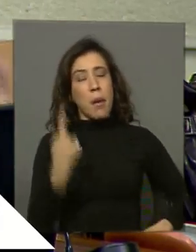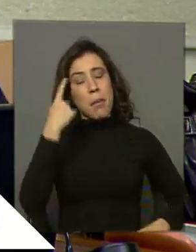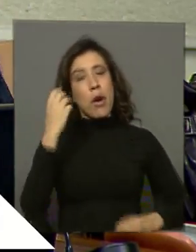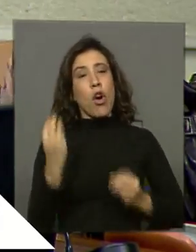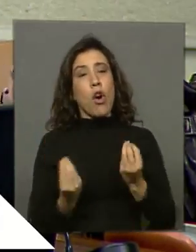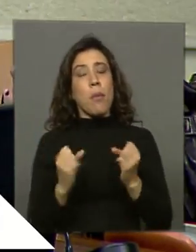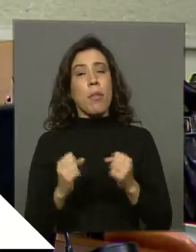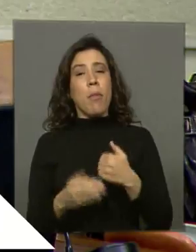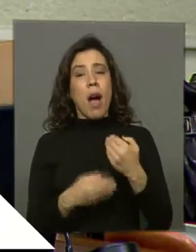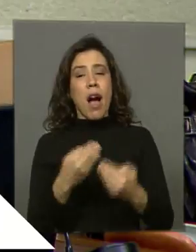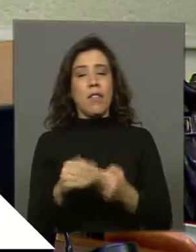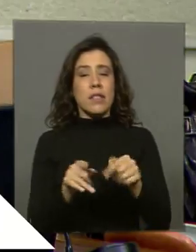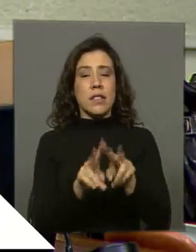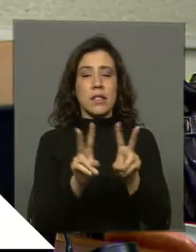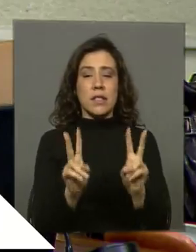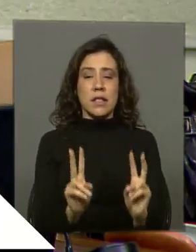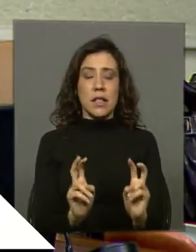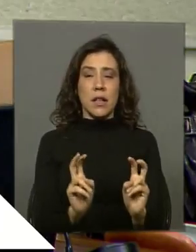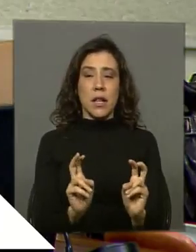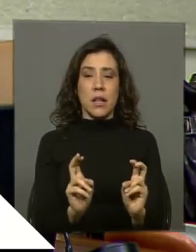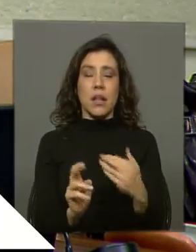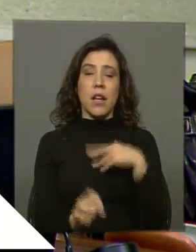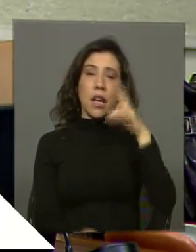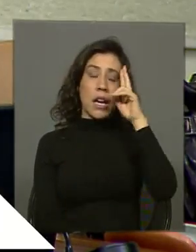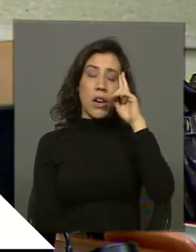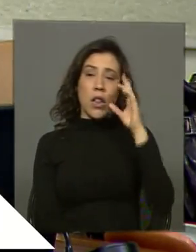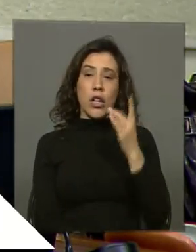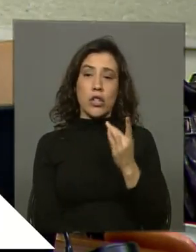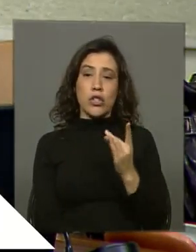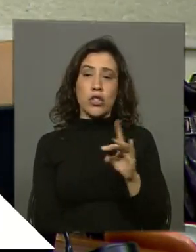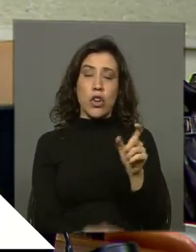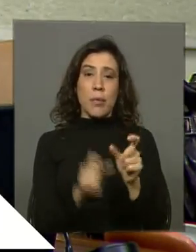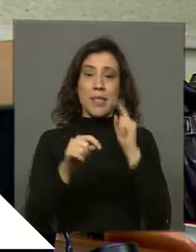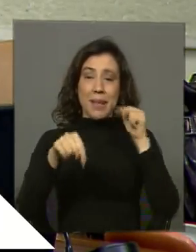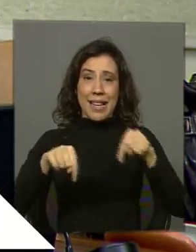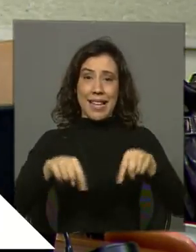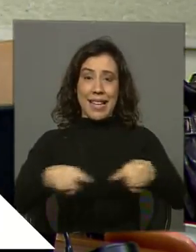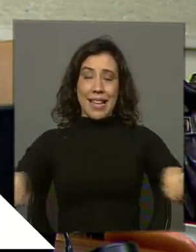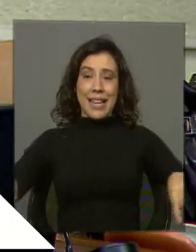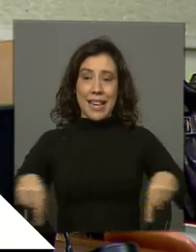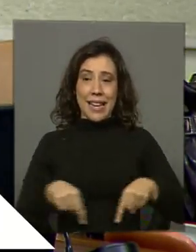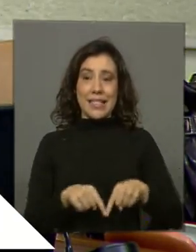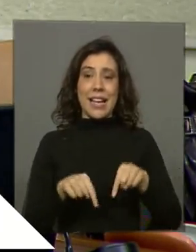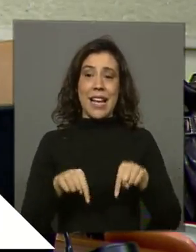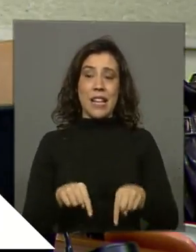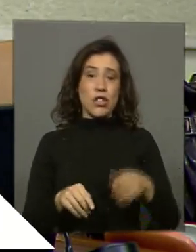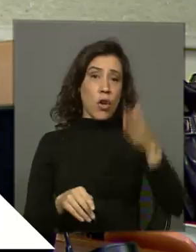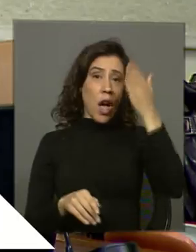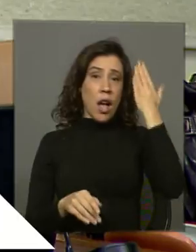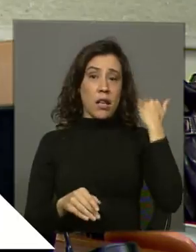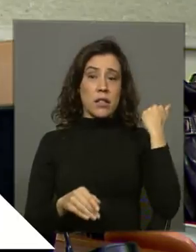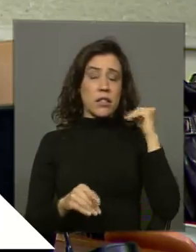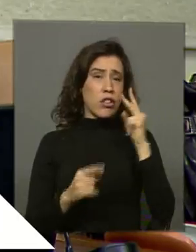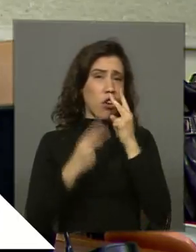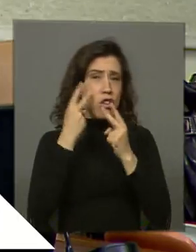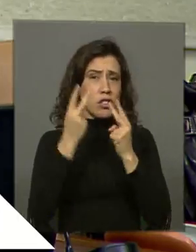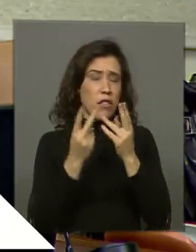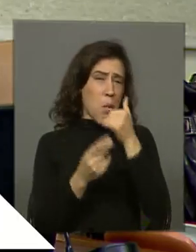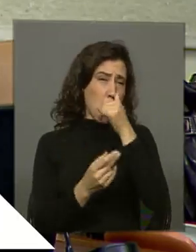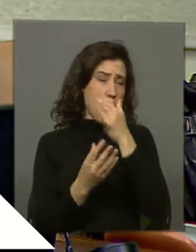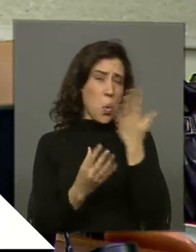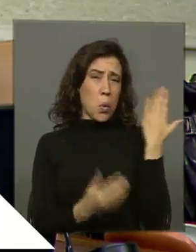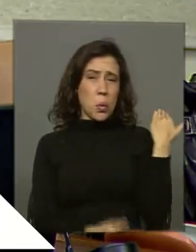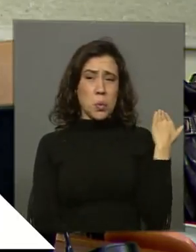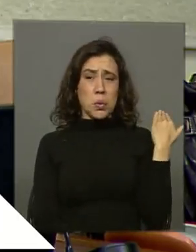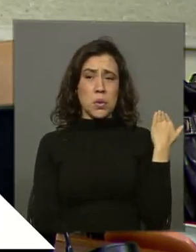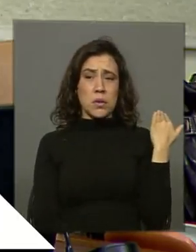avanzamos en esto? porque yo quiero recordar solo a los que estamos en esta sala que esto no se había visto hace harto tiempo